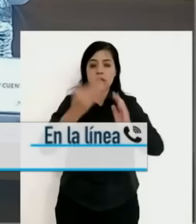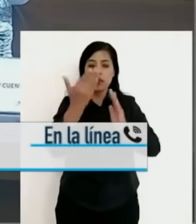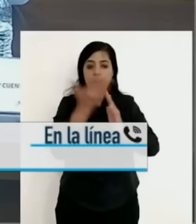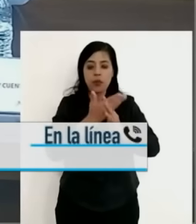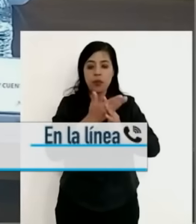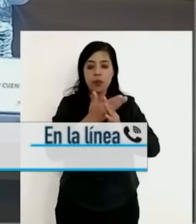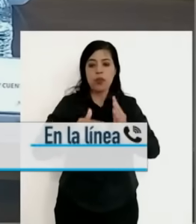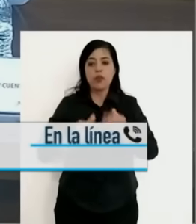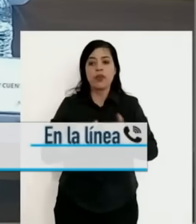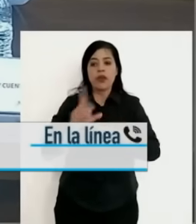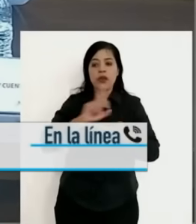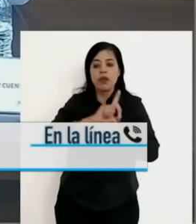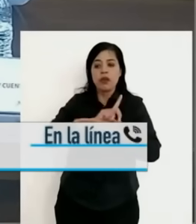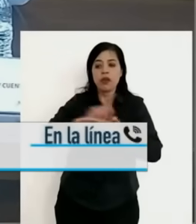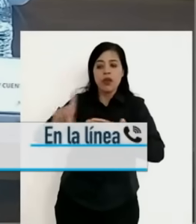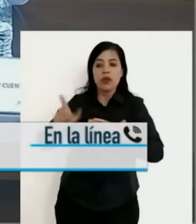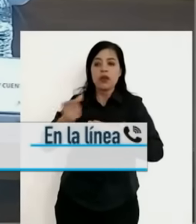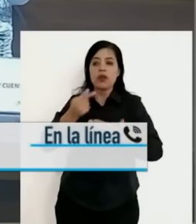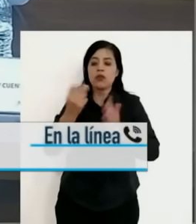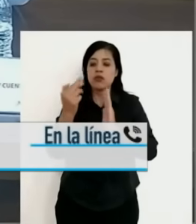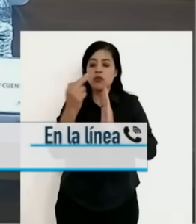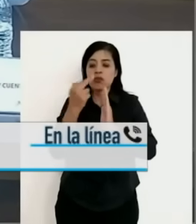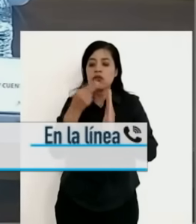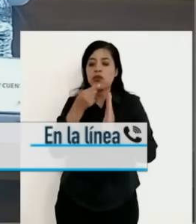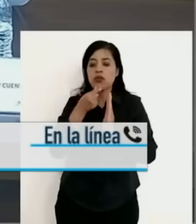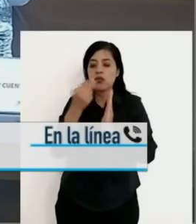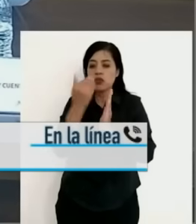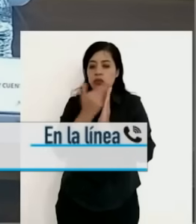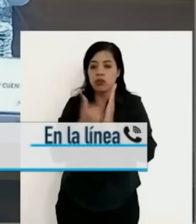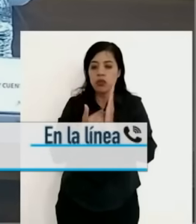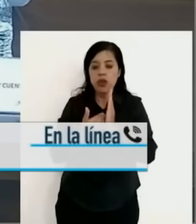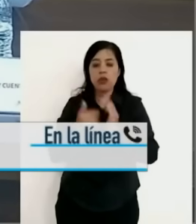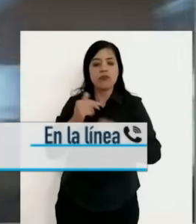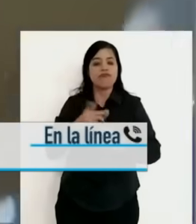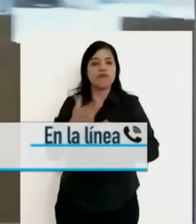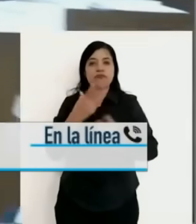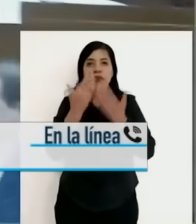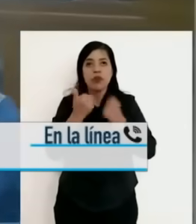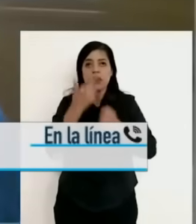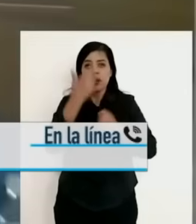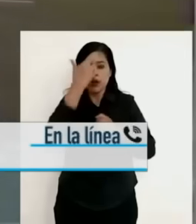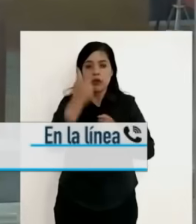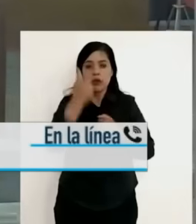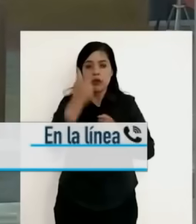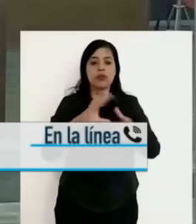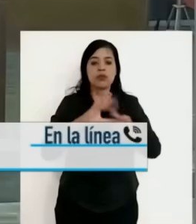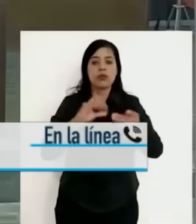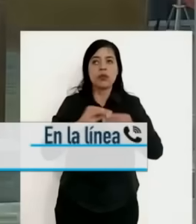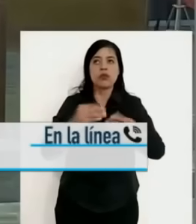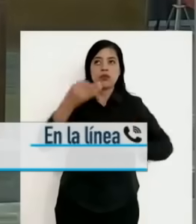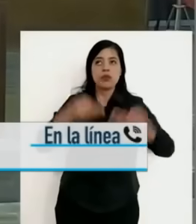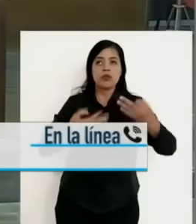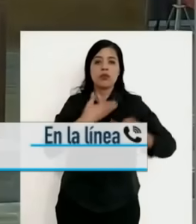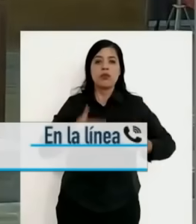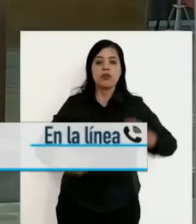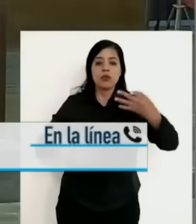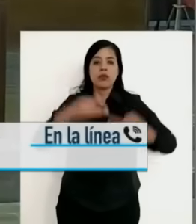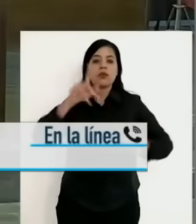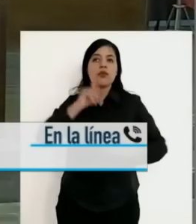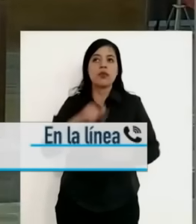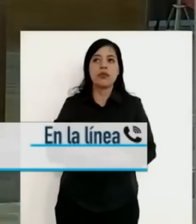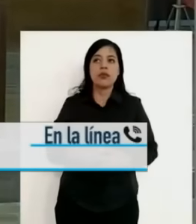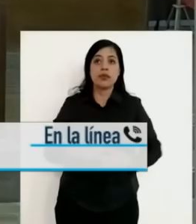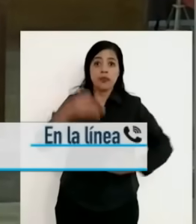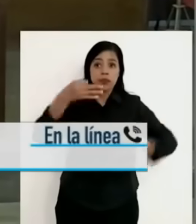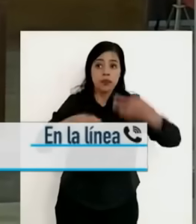estatal y a nivel nacional pueden dar certificaciones de los documentos generados al interior del propio partido. Okay. En